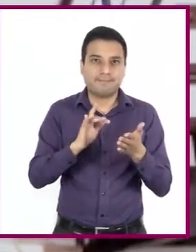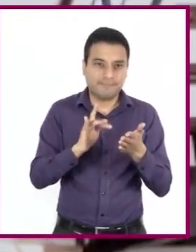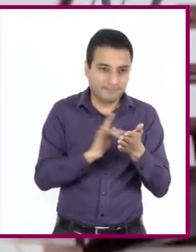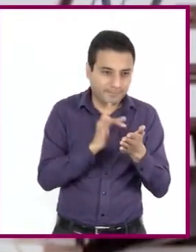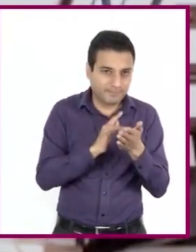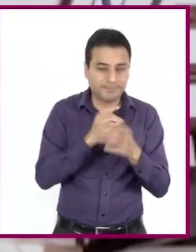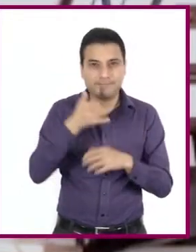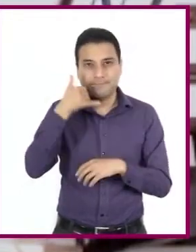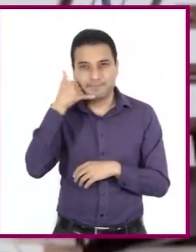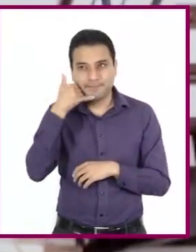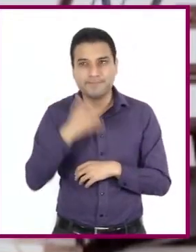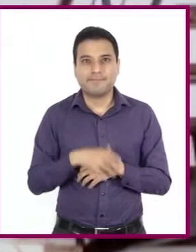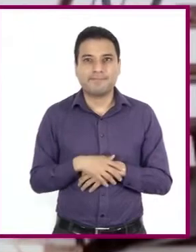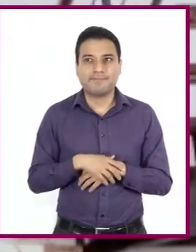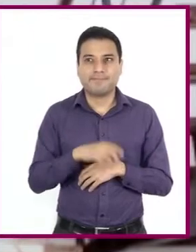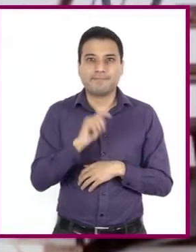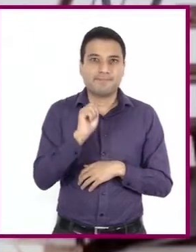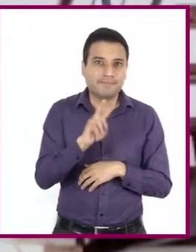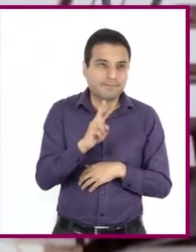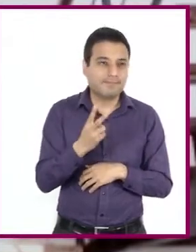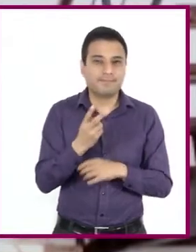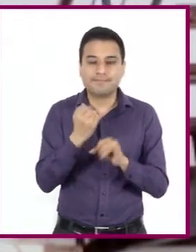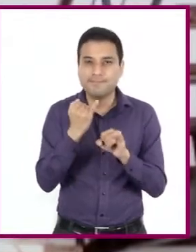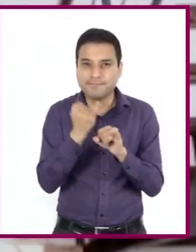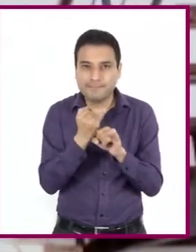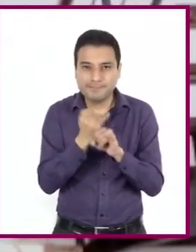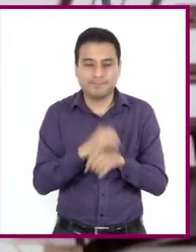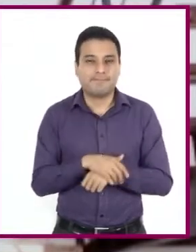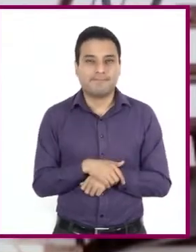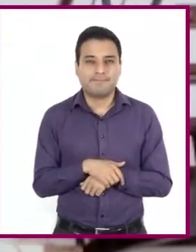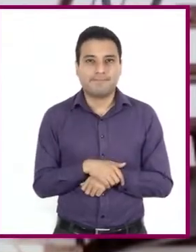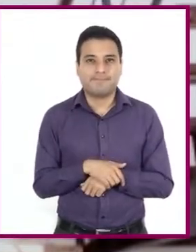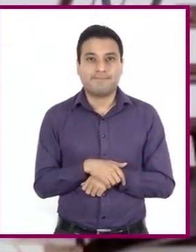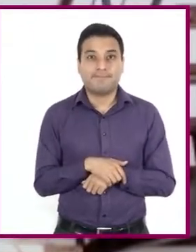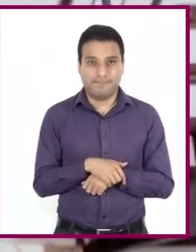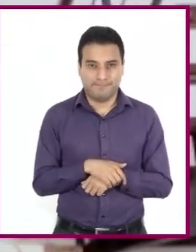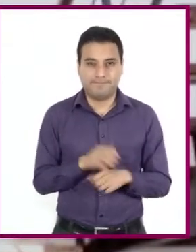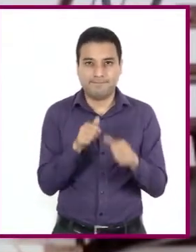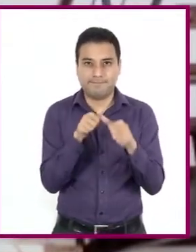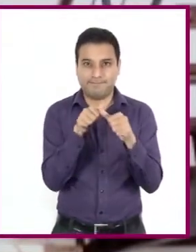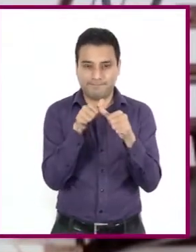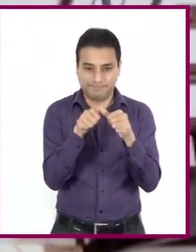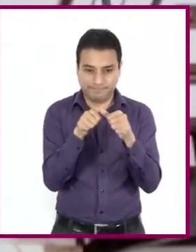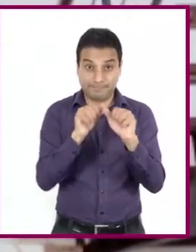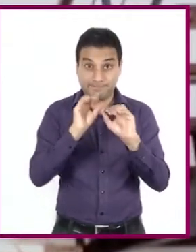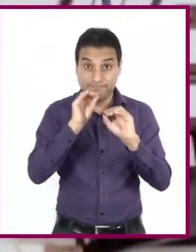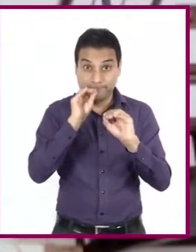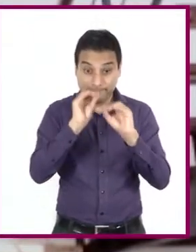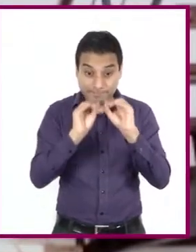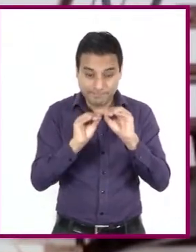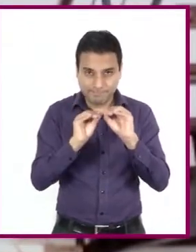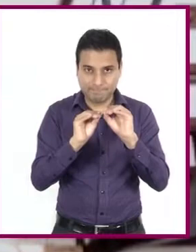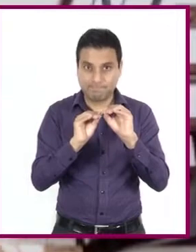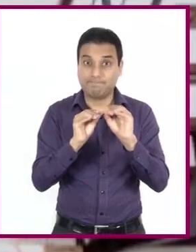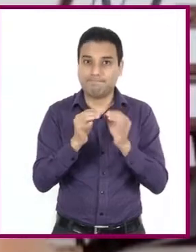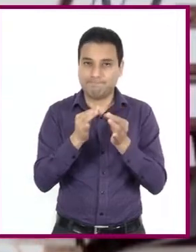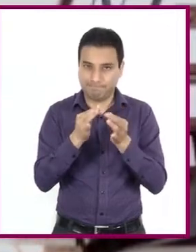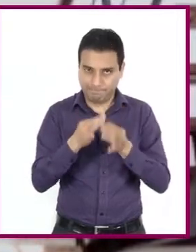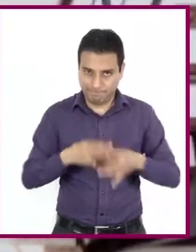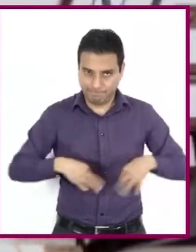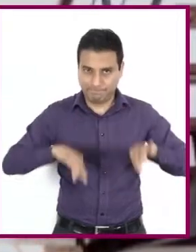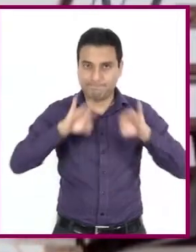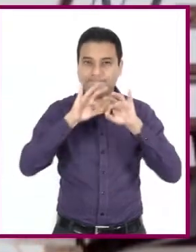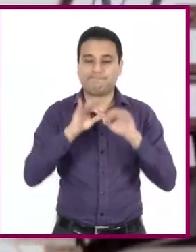televisivos o mensajes en internet. Entonces, ese diseño de las letras tiene una función muy importante, pero